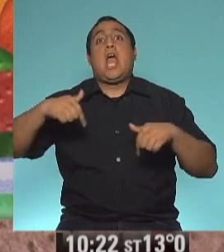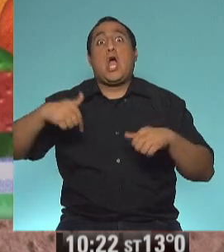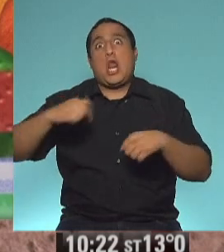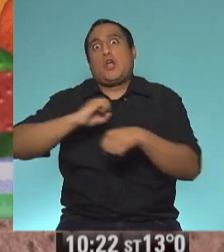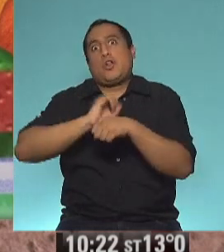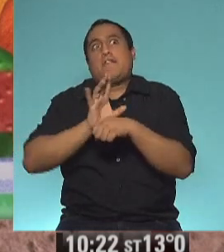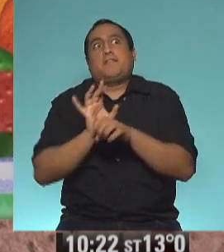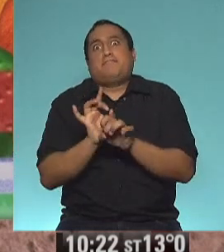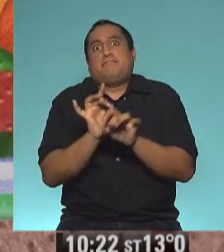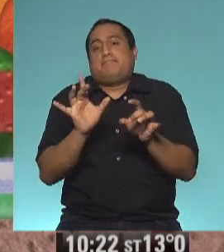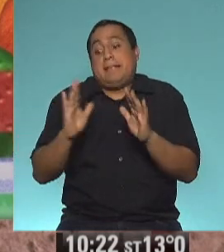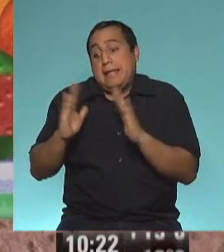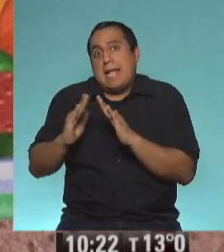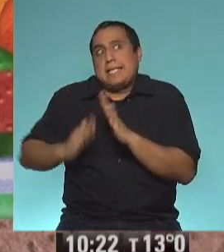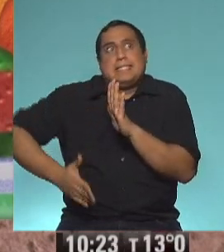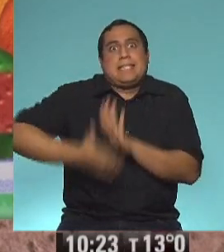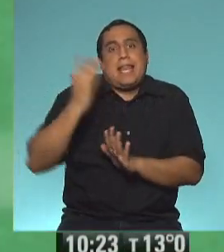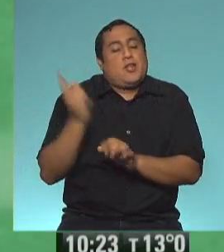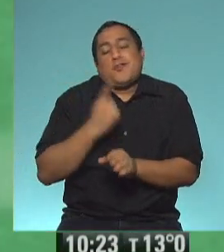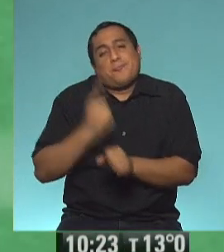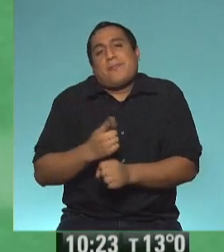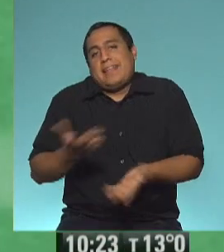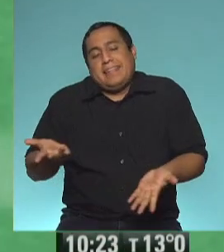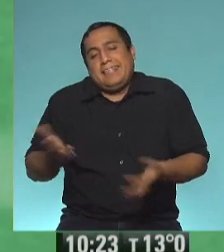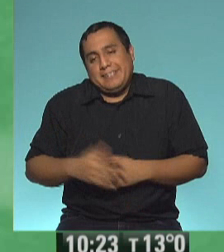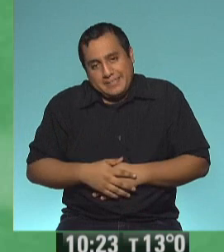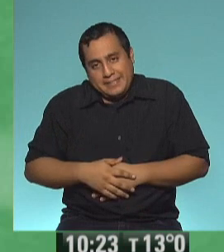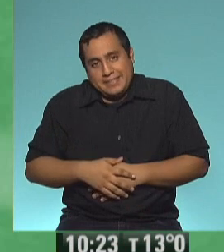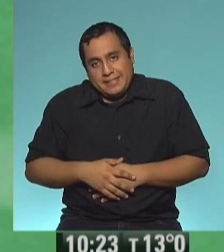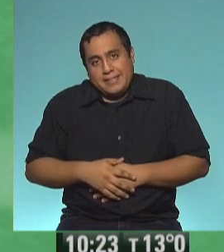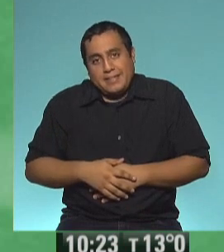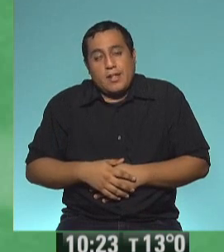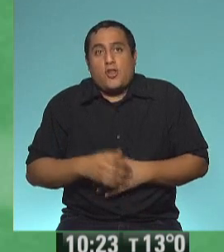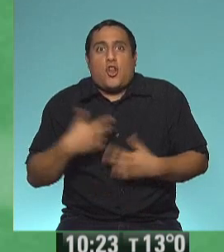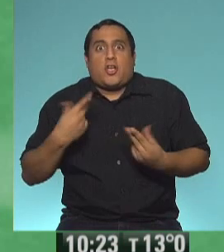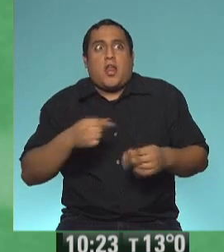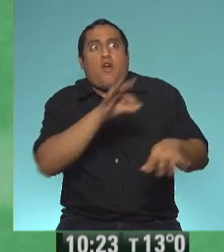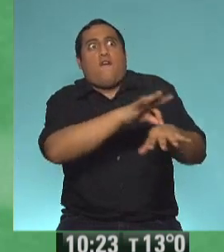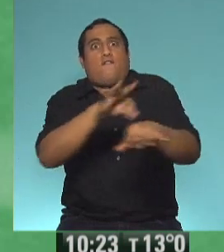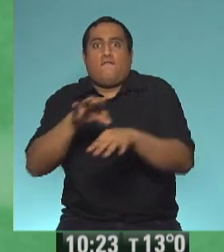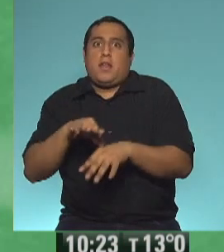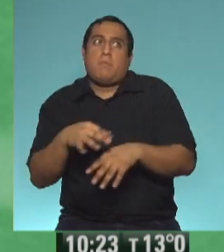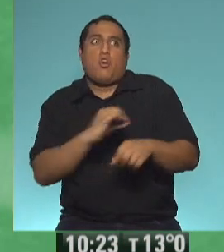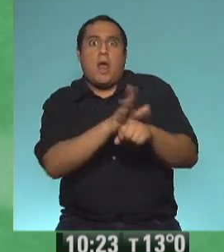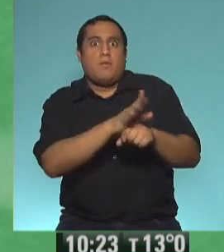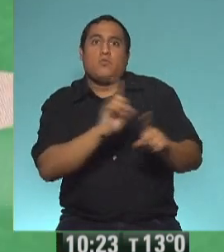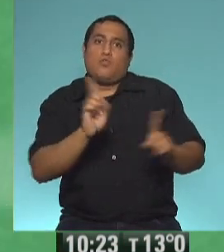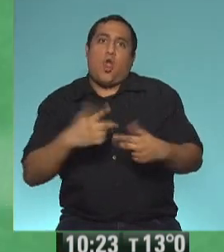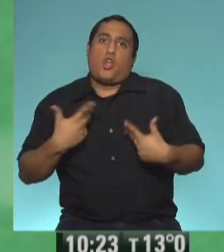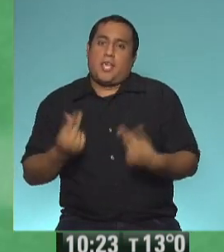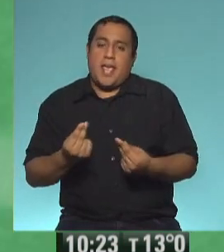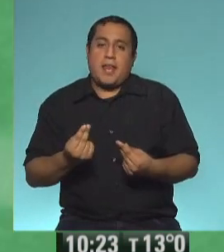coronavirus porque no podemos salir. Que no quiero que se enferme nadie con el coronavirus.